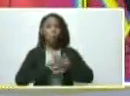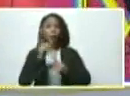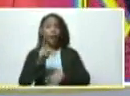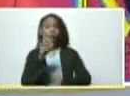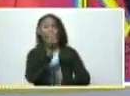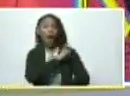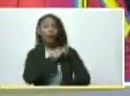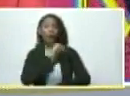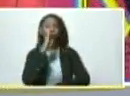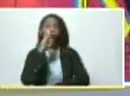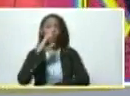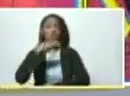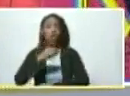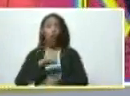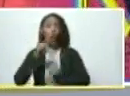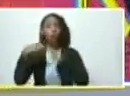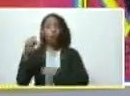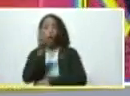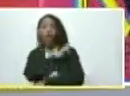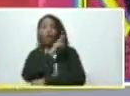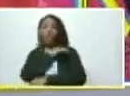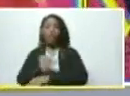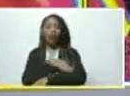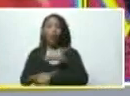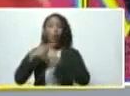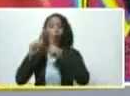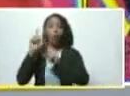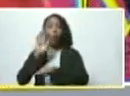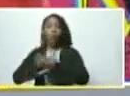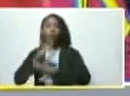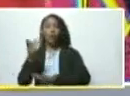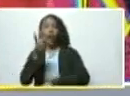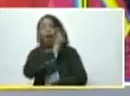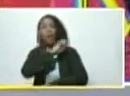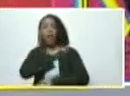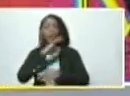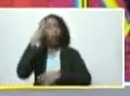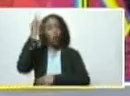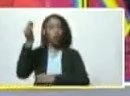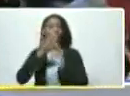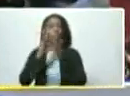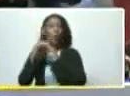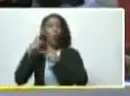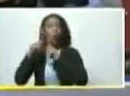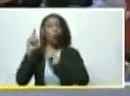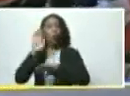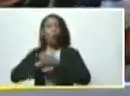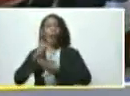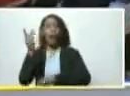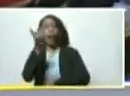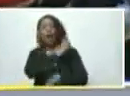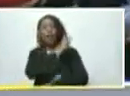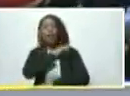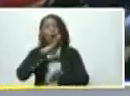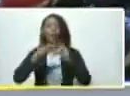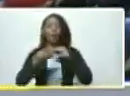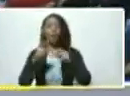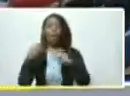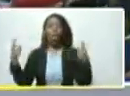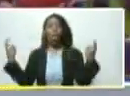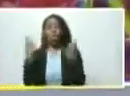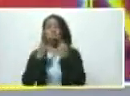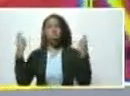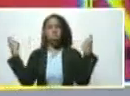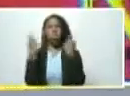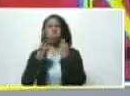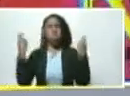UVC, otro porque es jefe de calle, otro porque es jefe del Consejo Comunal y otro porque es jefe de los CLAT. Y terminan